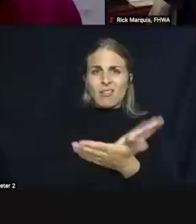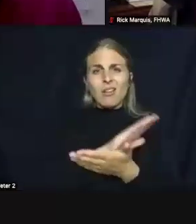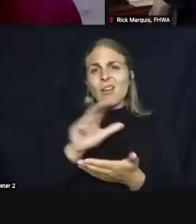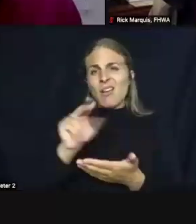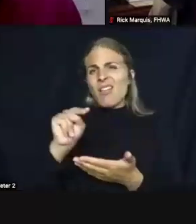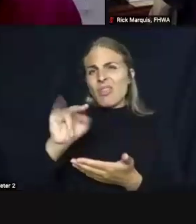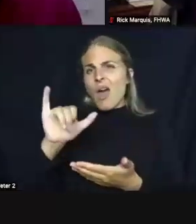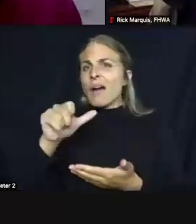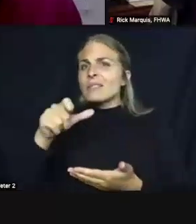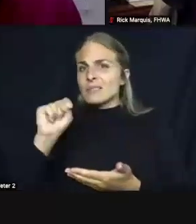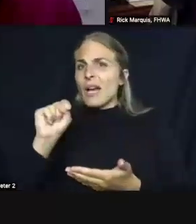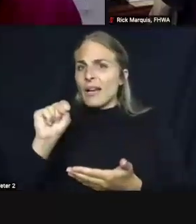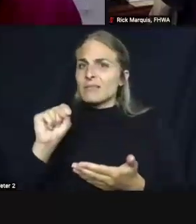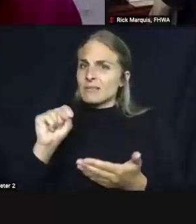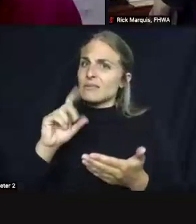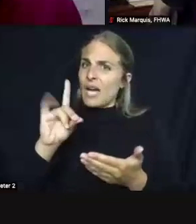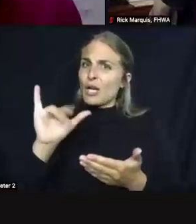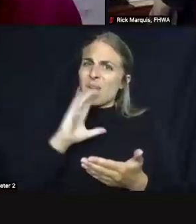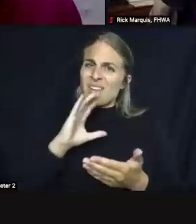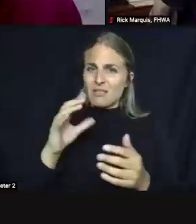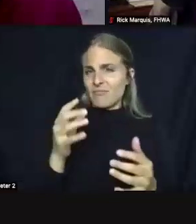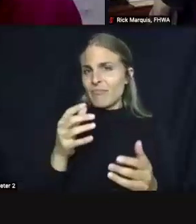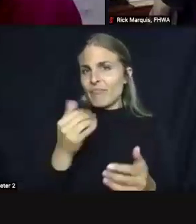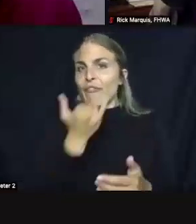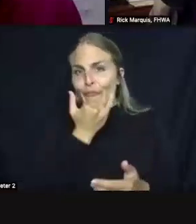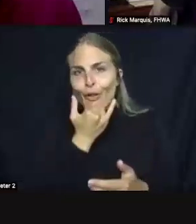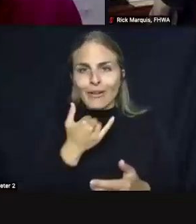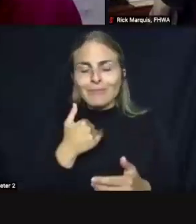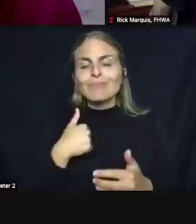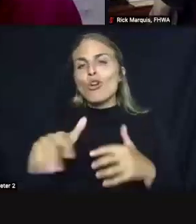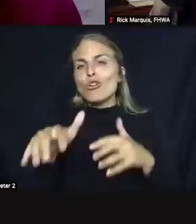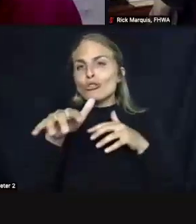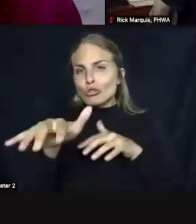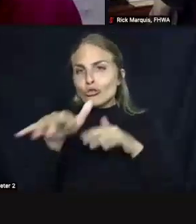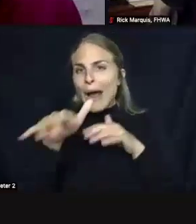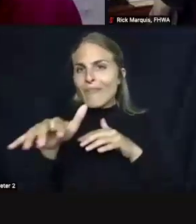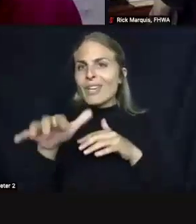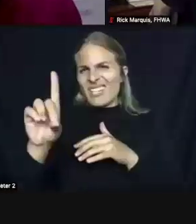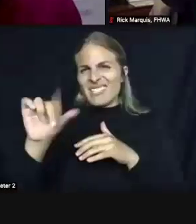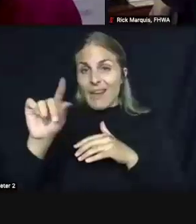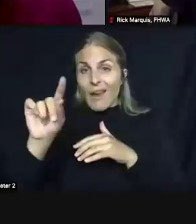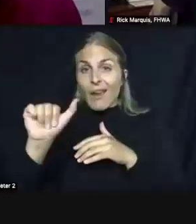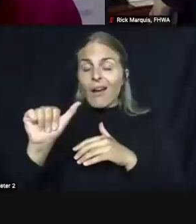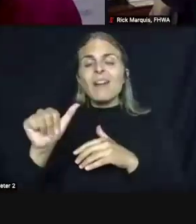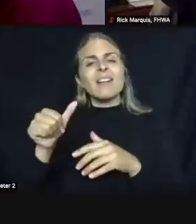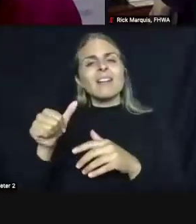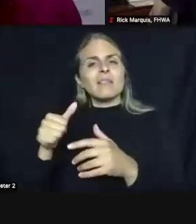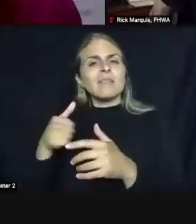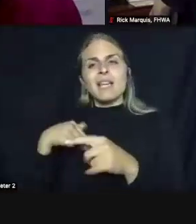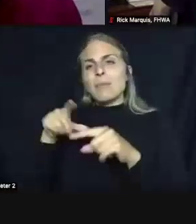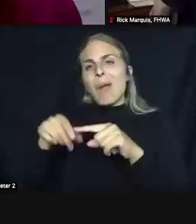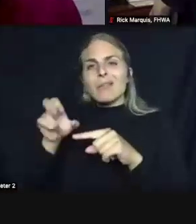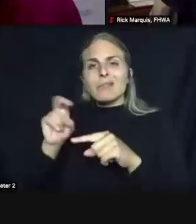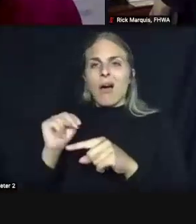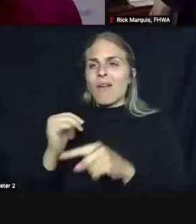documento, el departamento tiene un análisis erróneo. Los datos